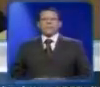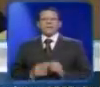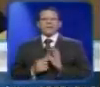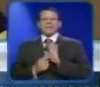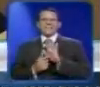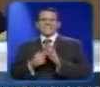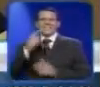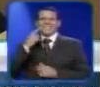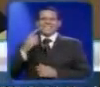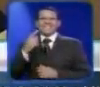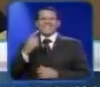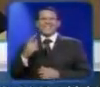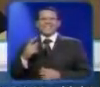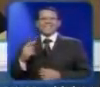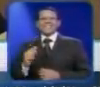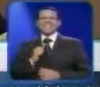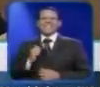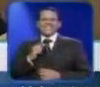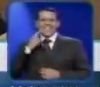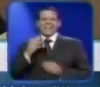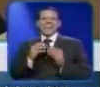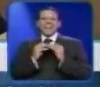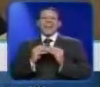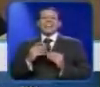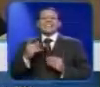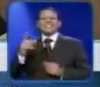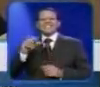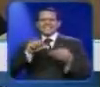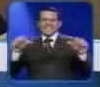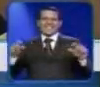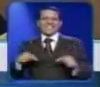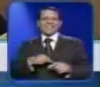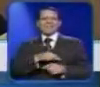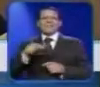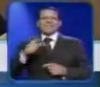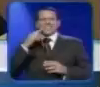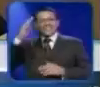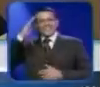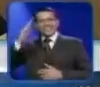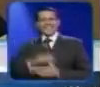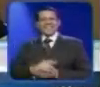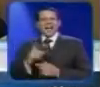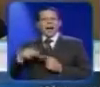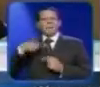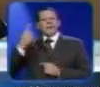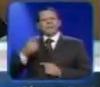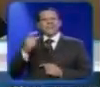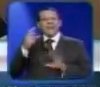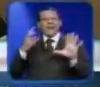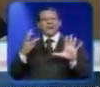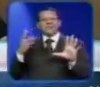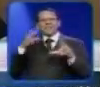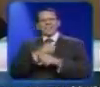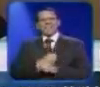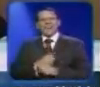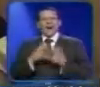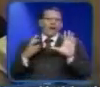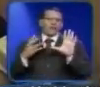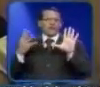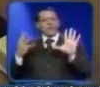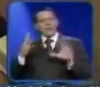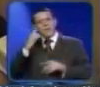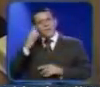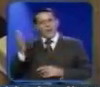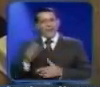a todo el pueblo de Venezuela para que esté en el circuito militar a partir de las 8 de la noche, de 8 o 9 por ahí,